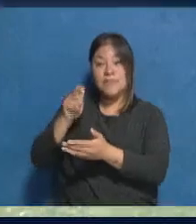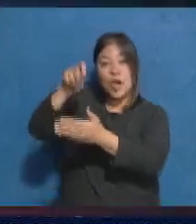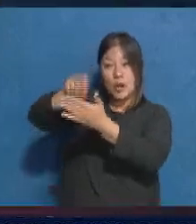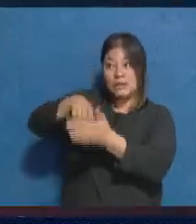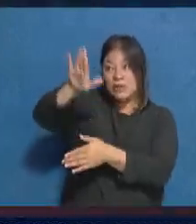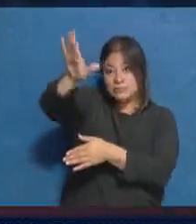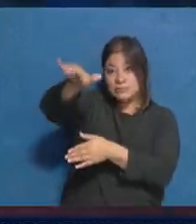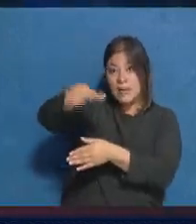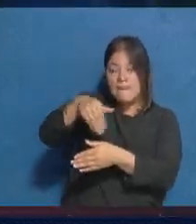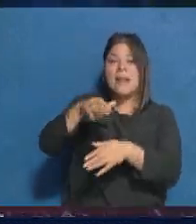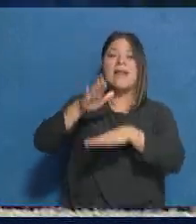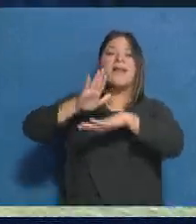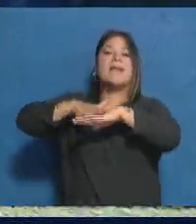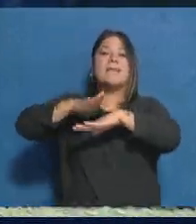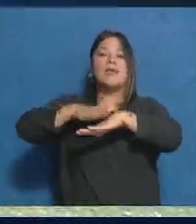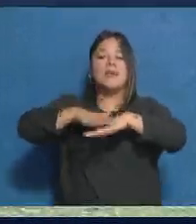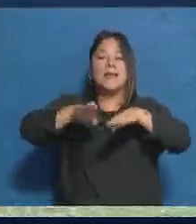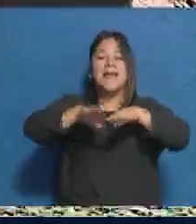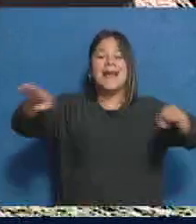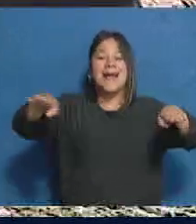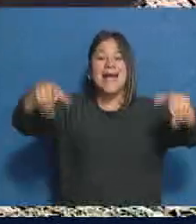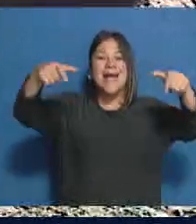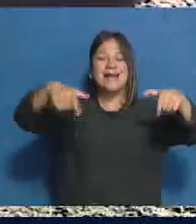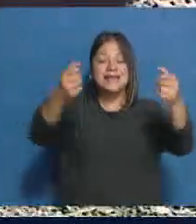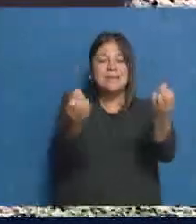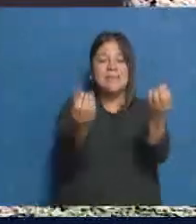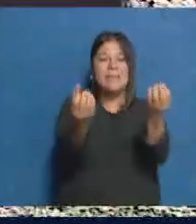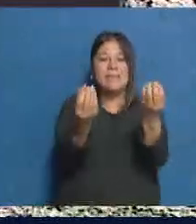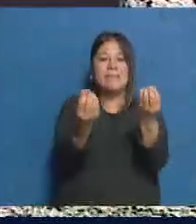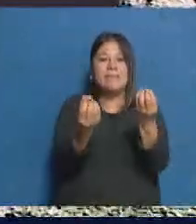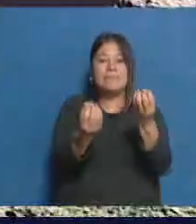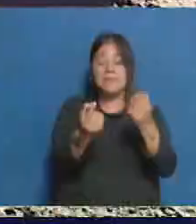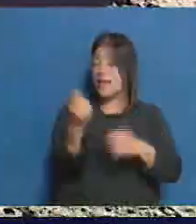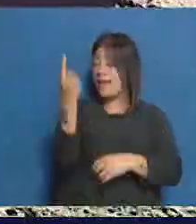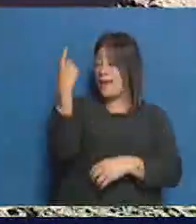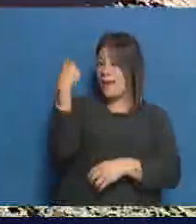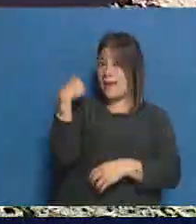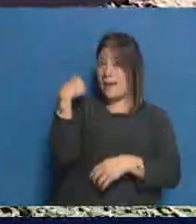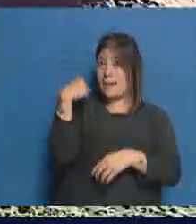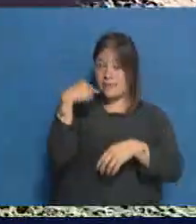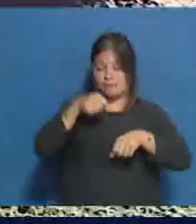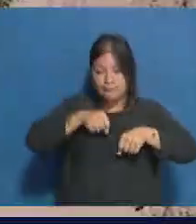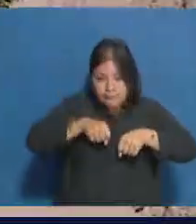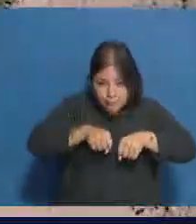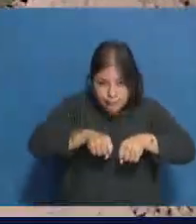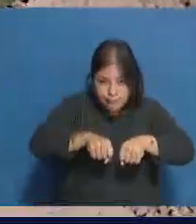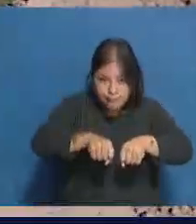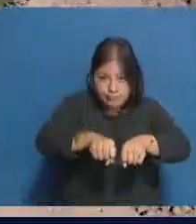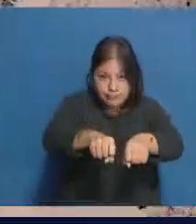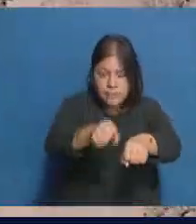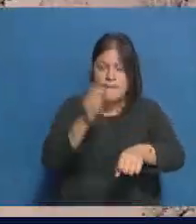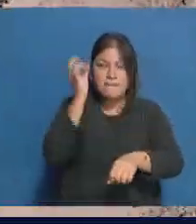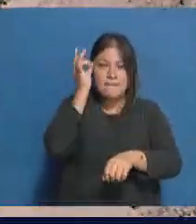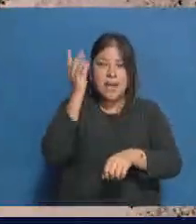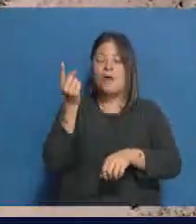resembrado. También, obviamente, la gente del Estadio Malvinas Argentinas. Ayer se hizo un corte vertical, como se dice. Ayer